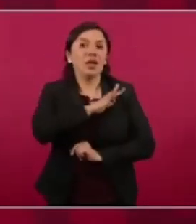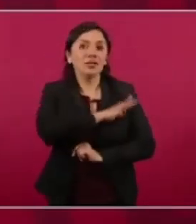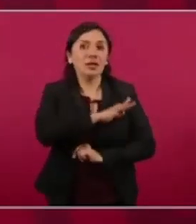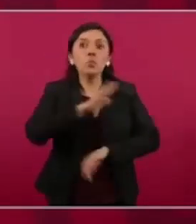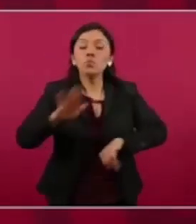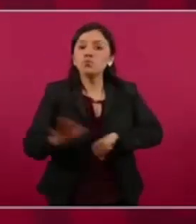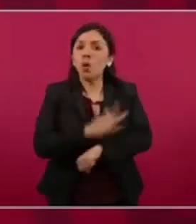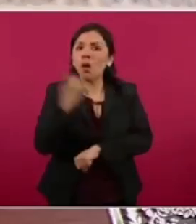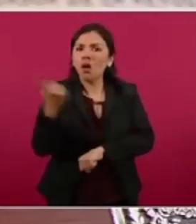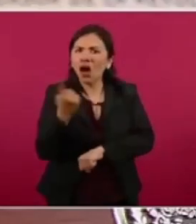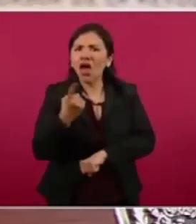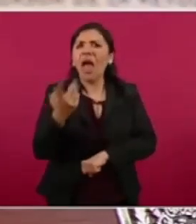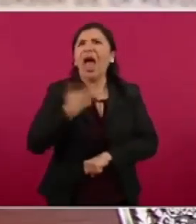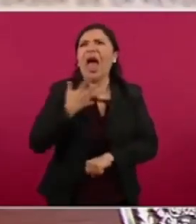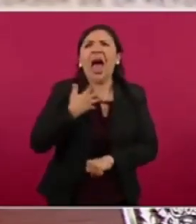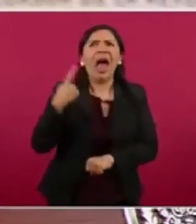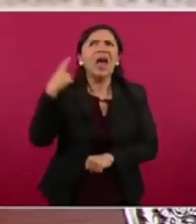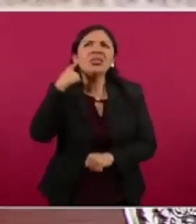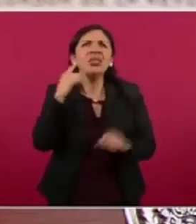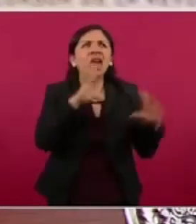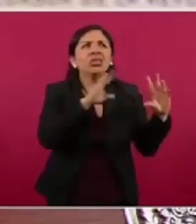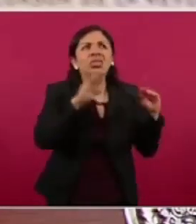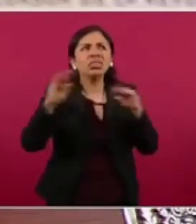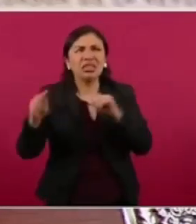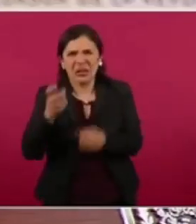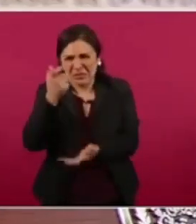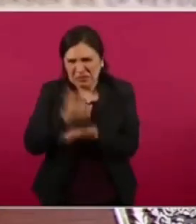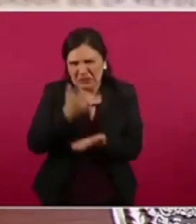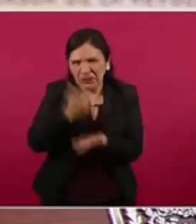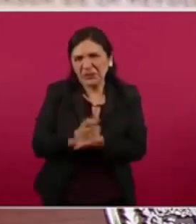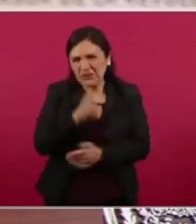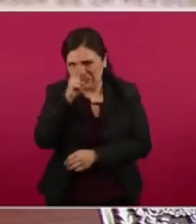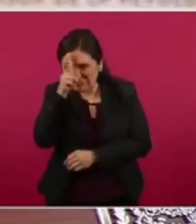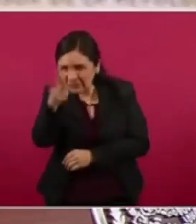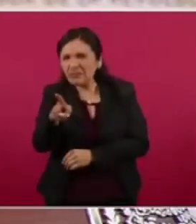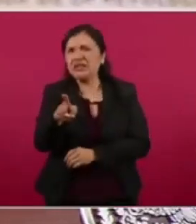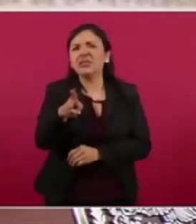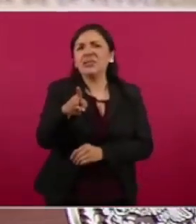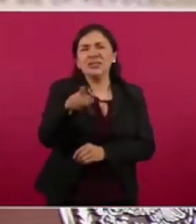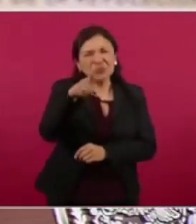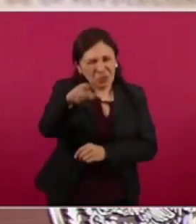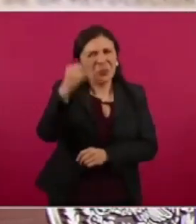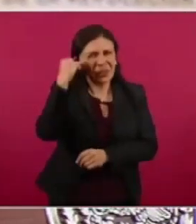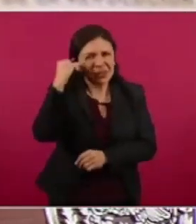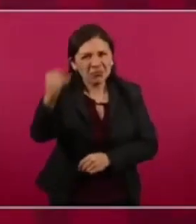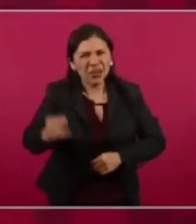porque a pesar de rumores y de amenazas, imagínense lo que es ir